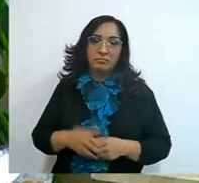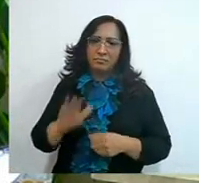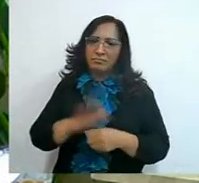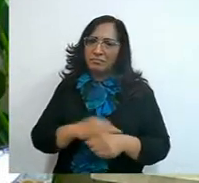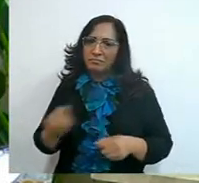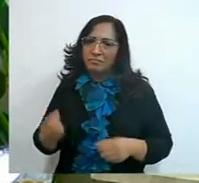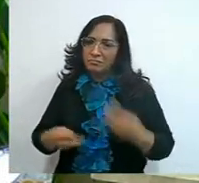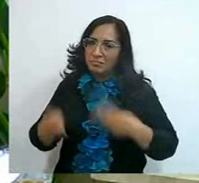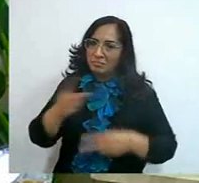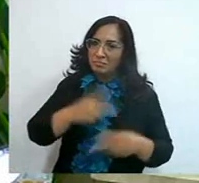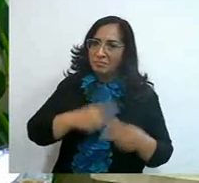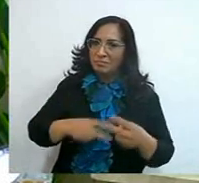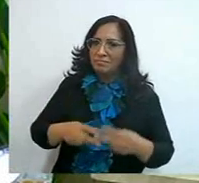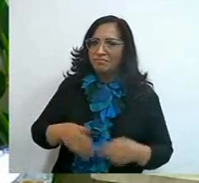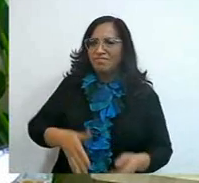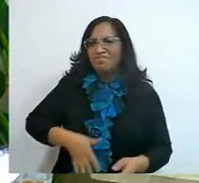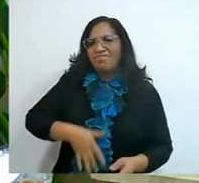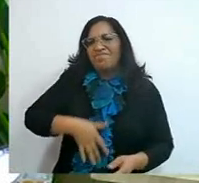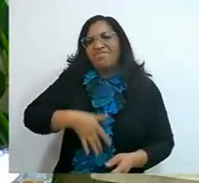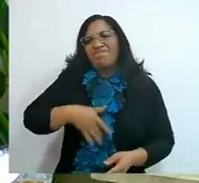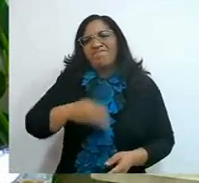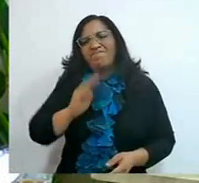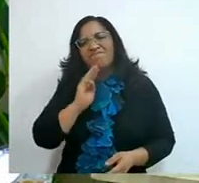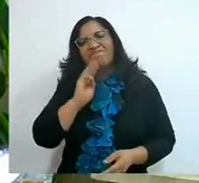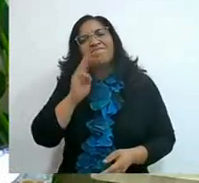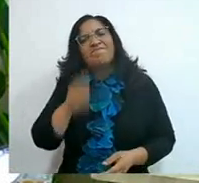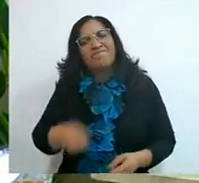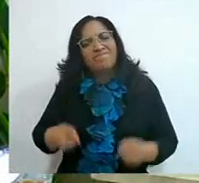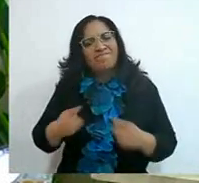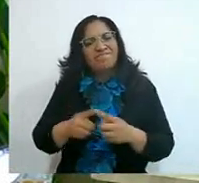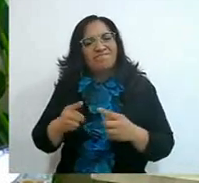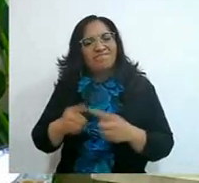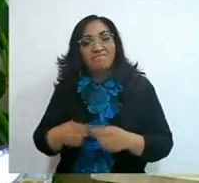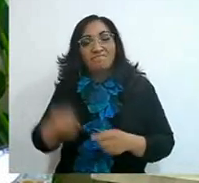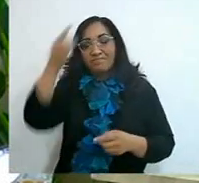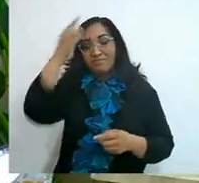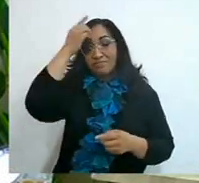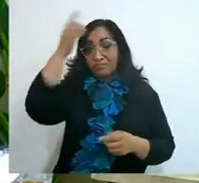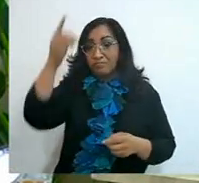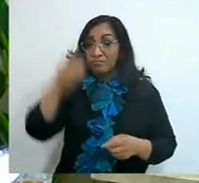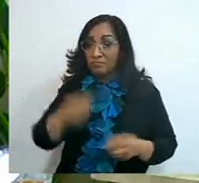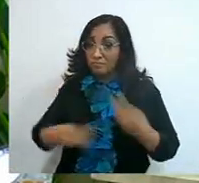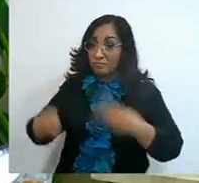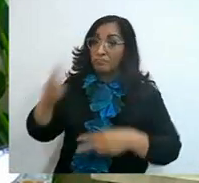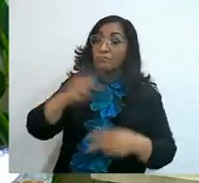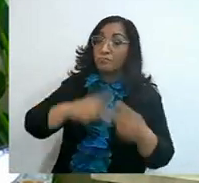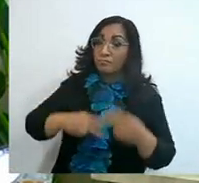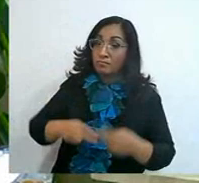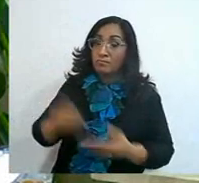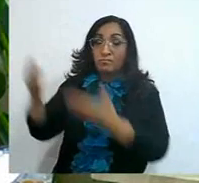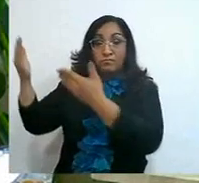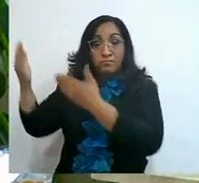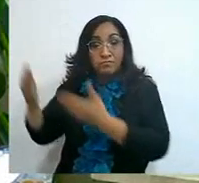Porque van a incomodar a la iglesia. Mire, el Señor dijo, no vine a traer paz sino espada.